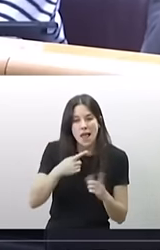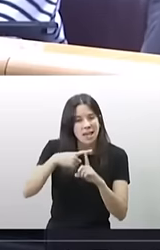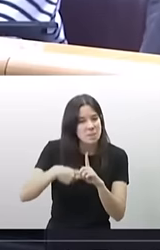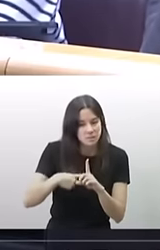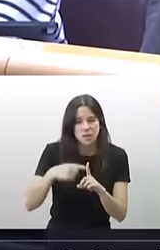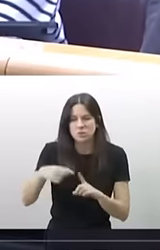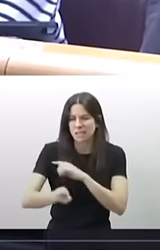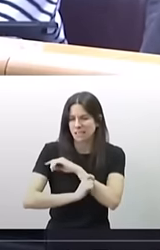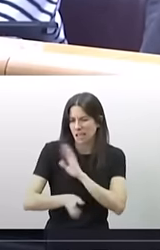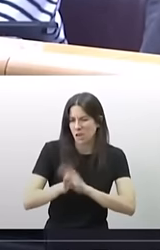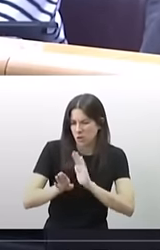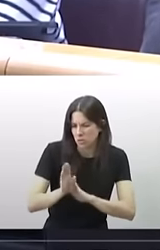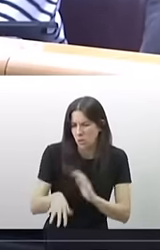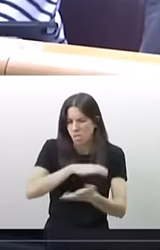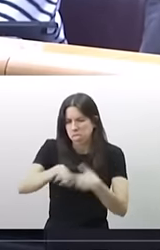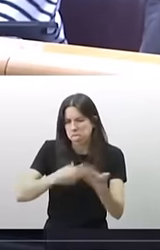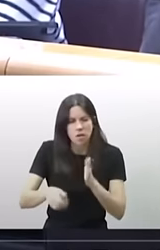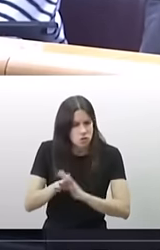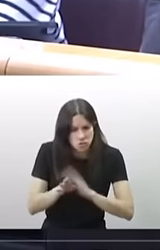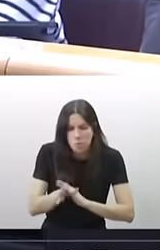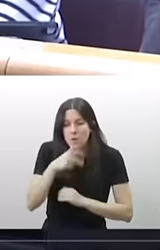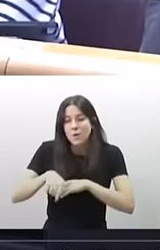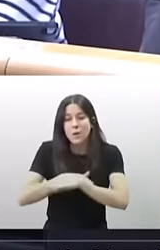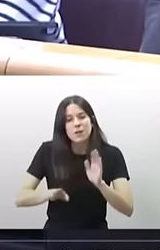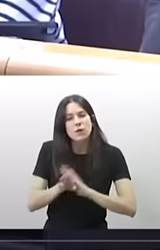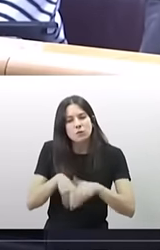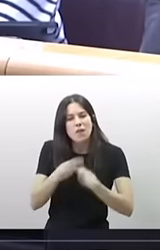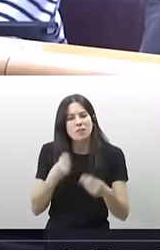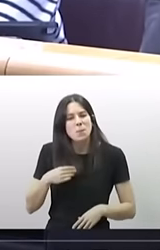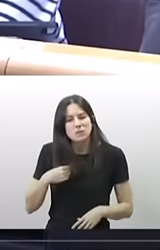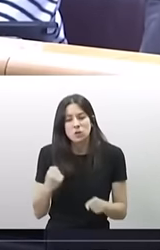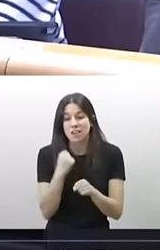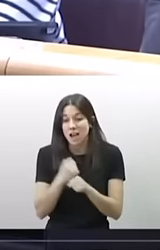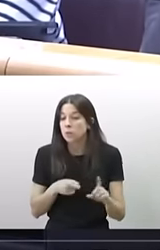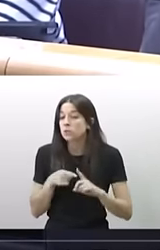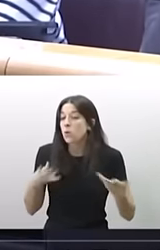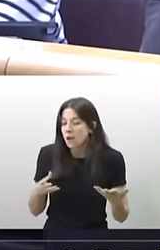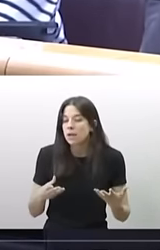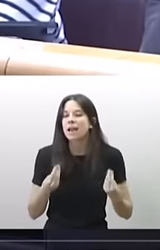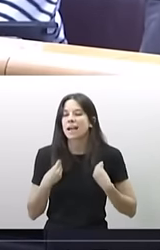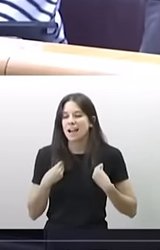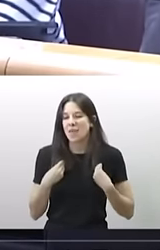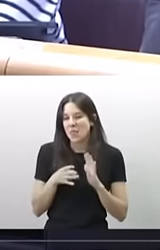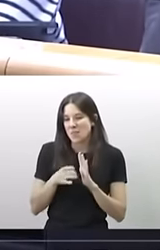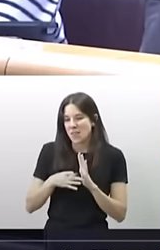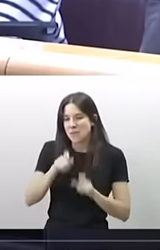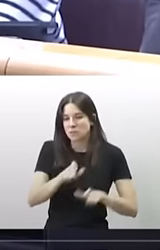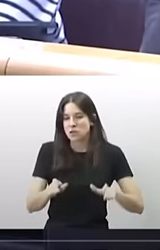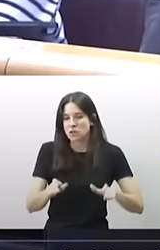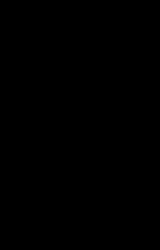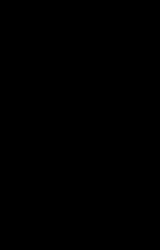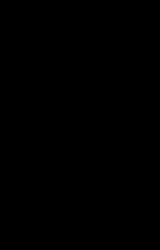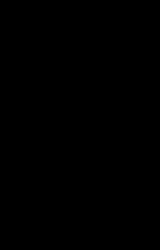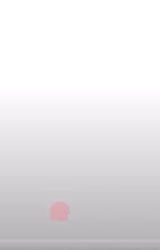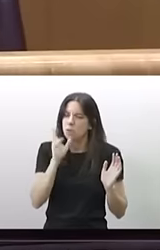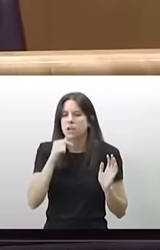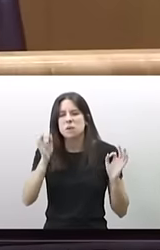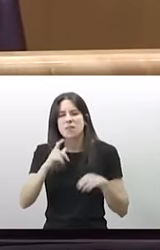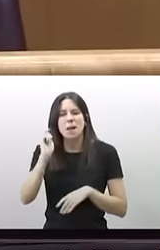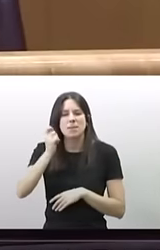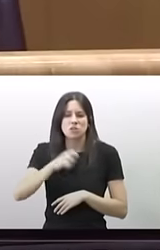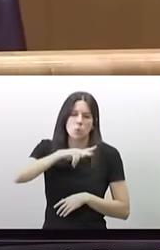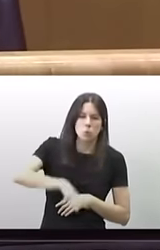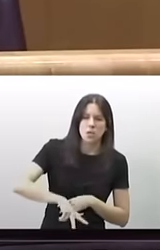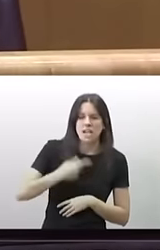fango, porque este Gobierno va a hacer lo que tenemos que hacer, que es trabajar para mejorar la vida de la calidad de los españoles y de las españolas.